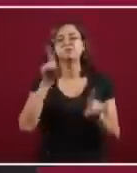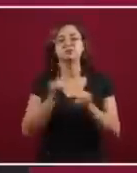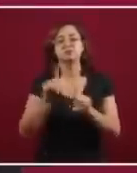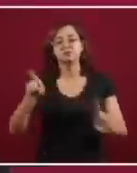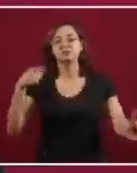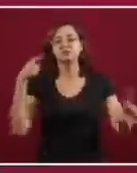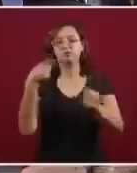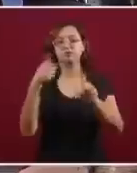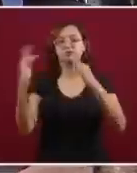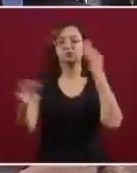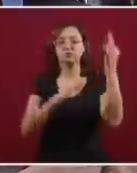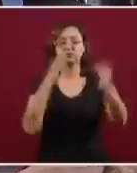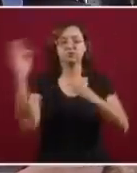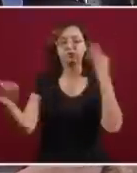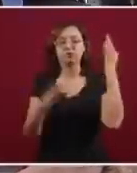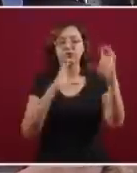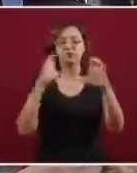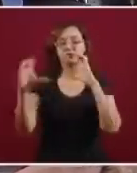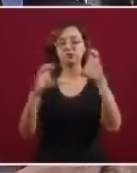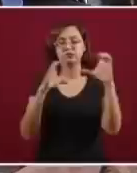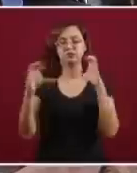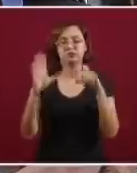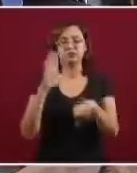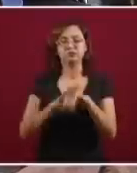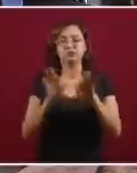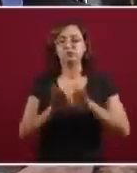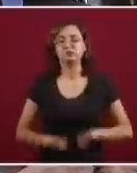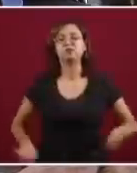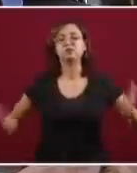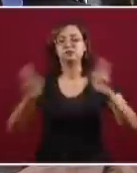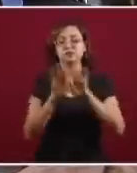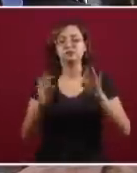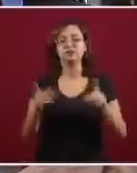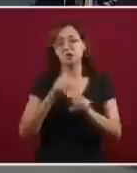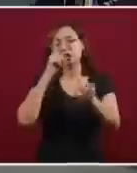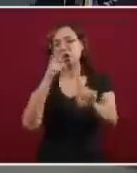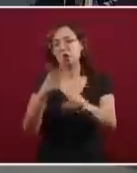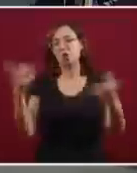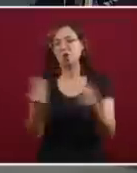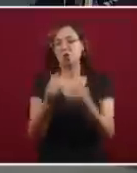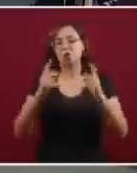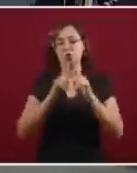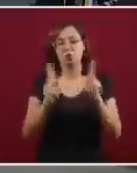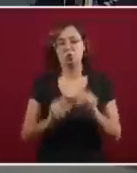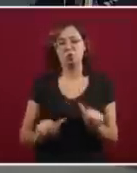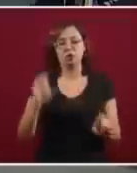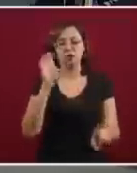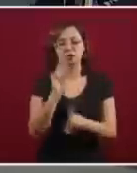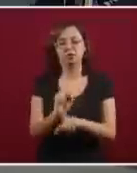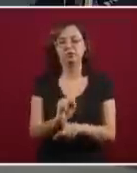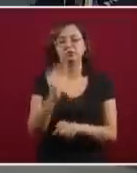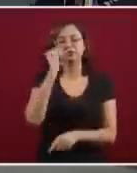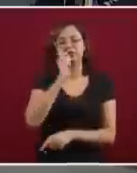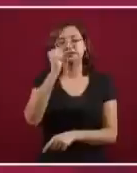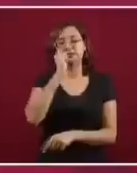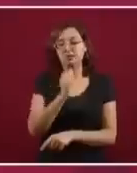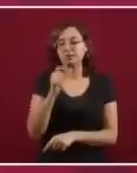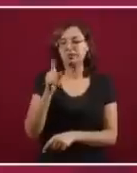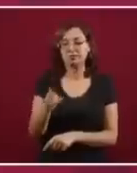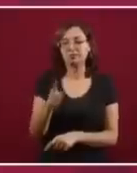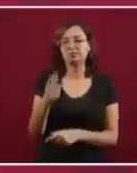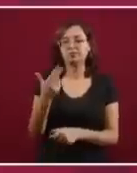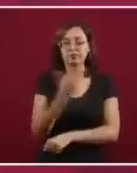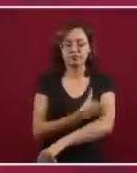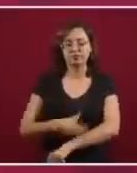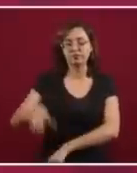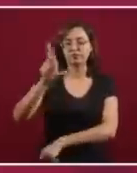campaña de comunicación del componente de comunicación juntos por la paz y desde un inicio lo planteó el vocero quien es